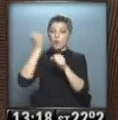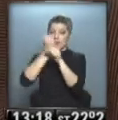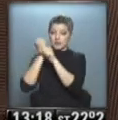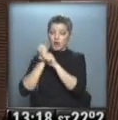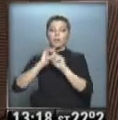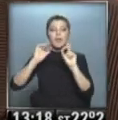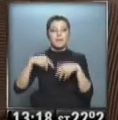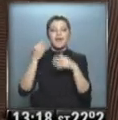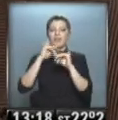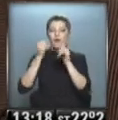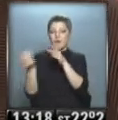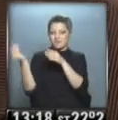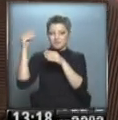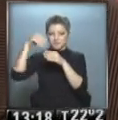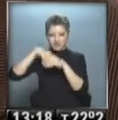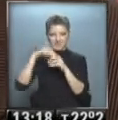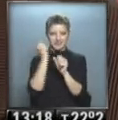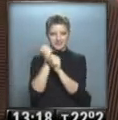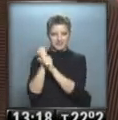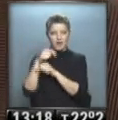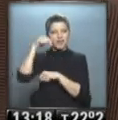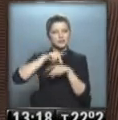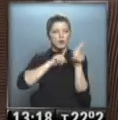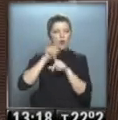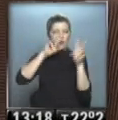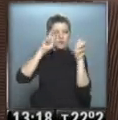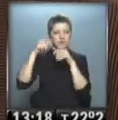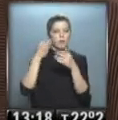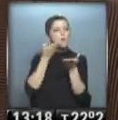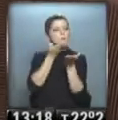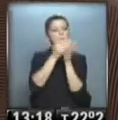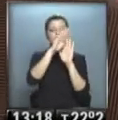integración de jóvenes al trabajo. Bueno, estos son los temas principales que llevamos para discutir.